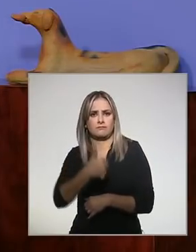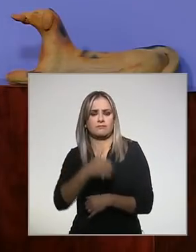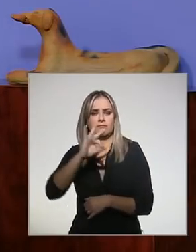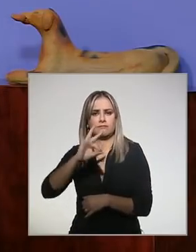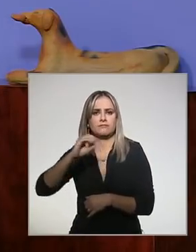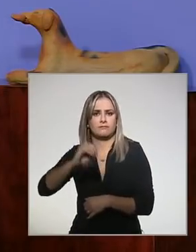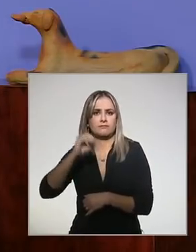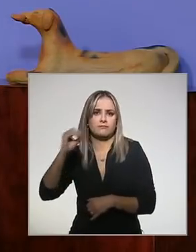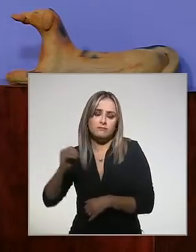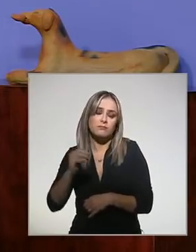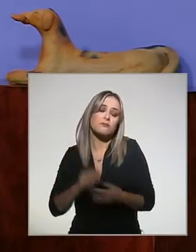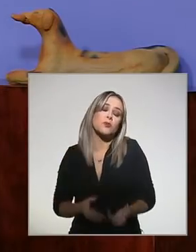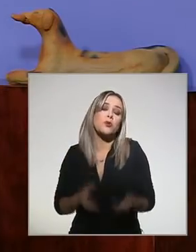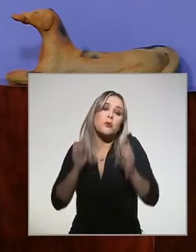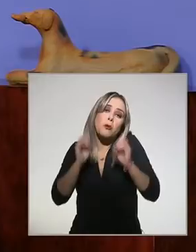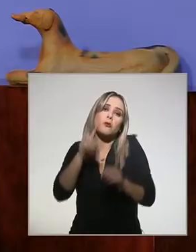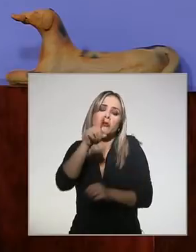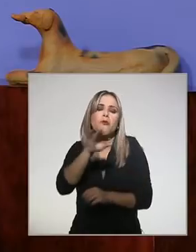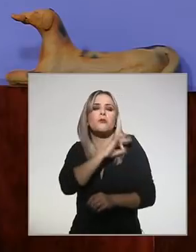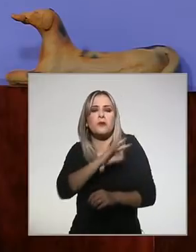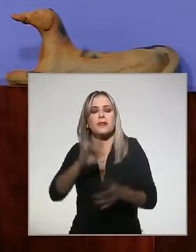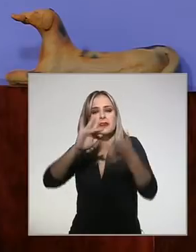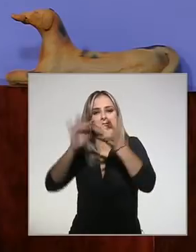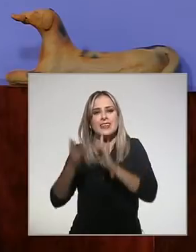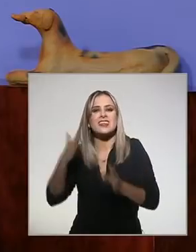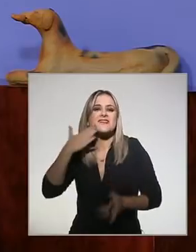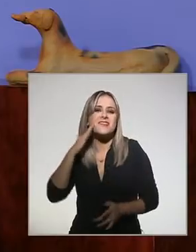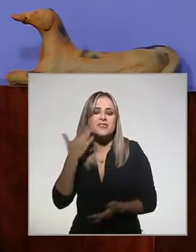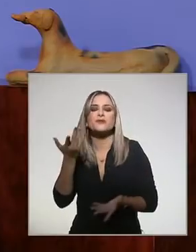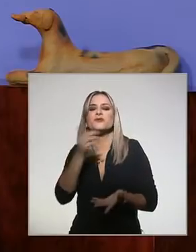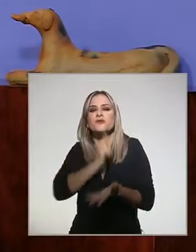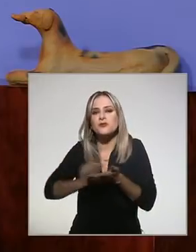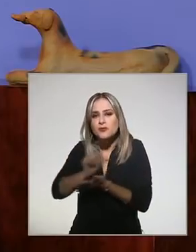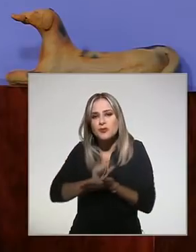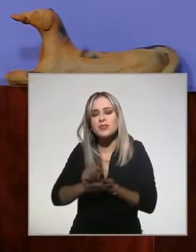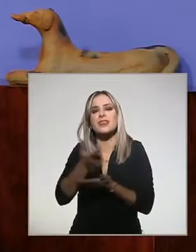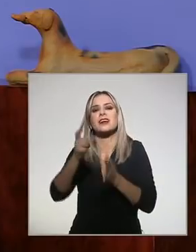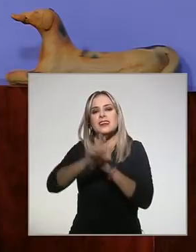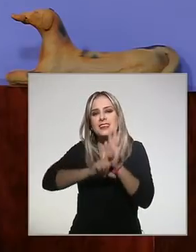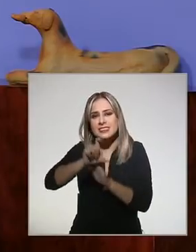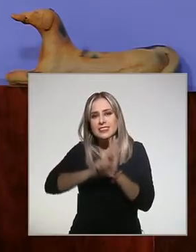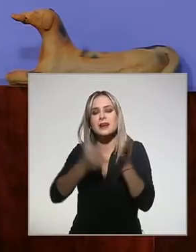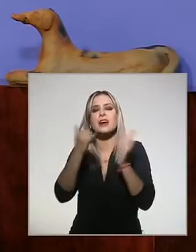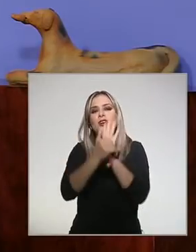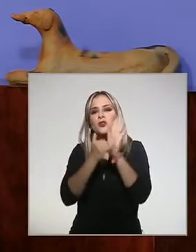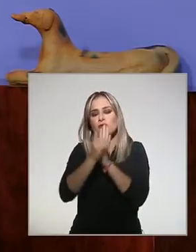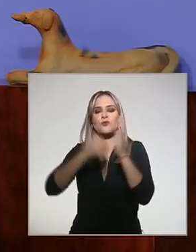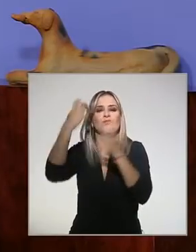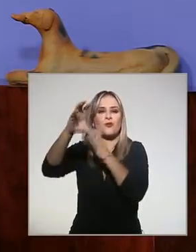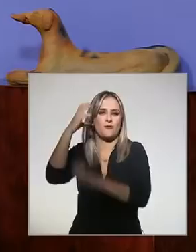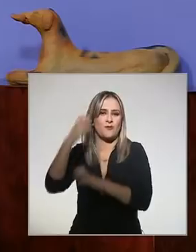55 51 66 40 00, o que participen por medio de redes sociales, ya sea Facebook, Twitter, Instagram o YouTube.